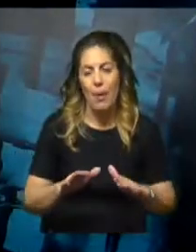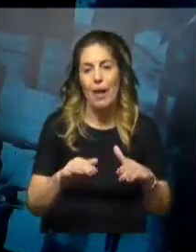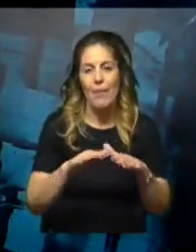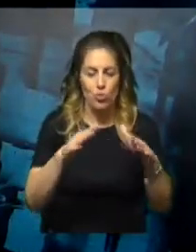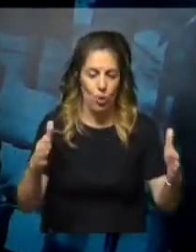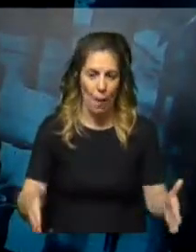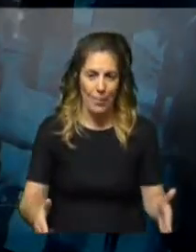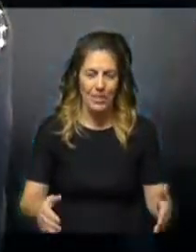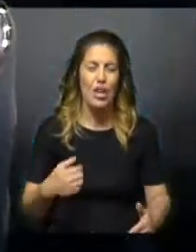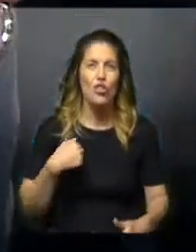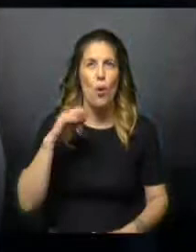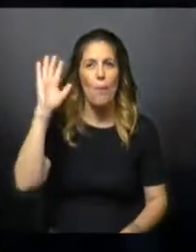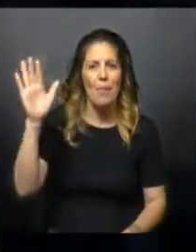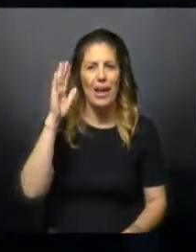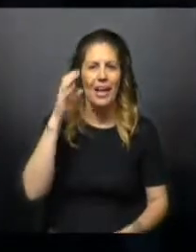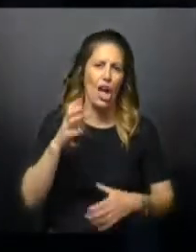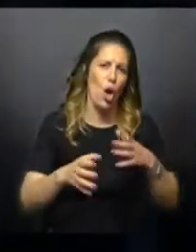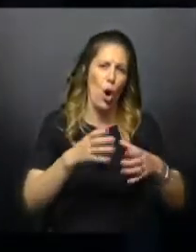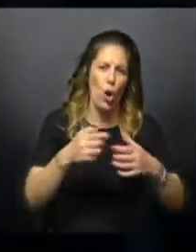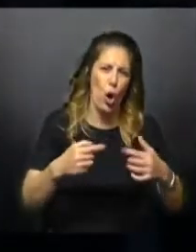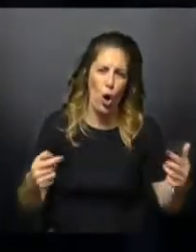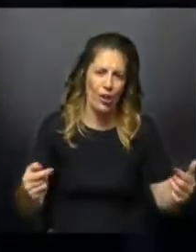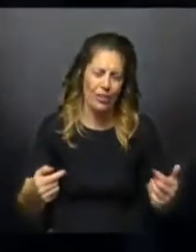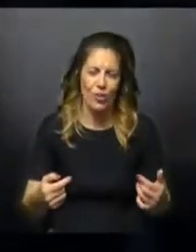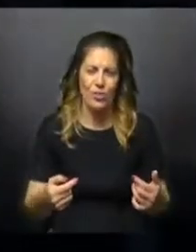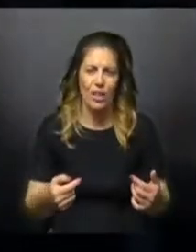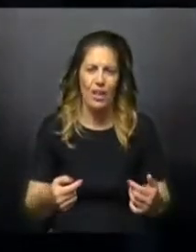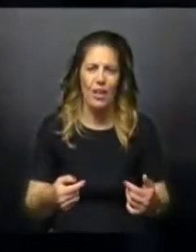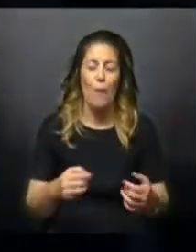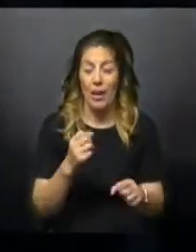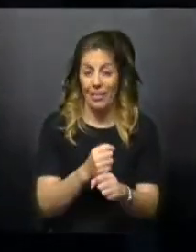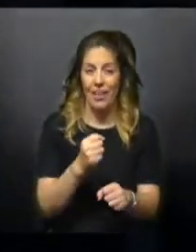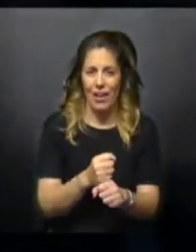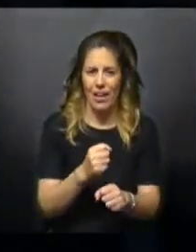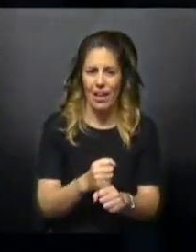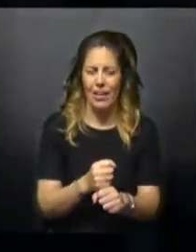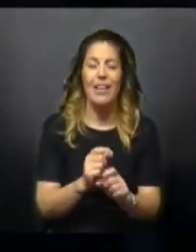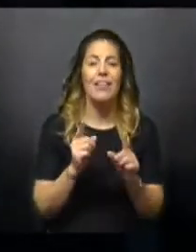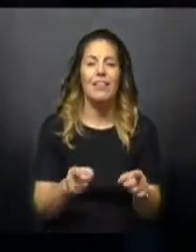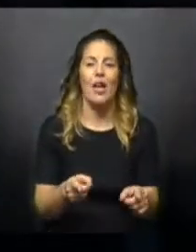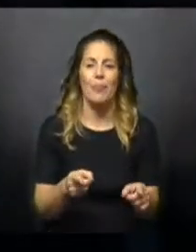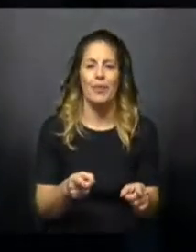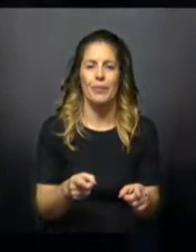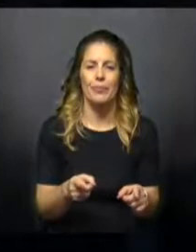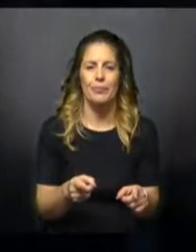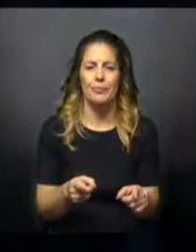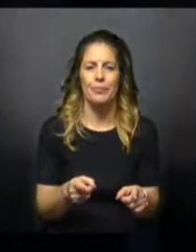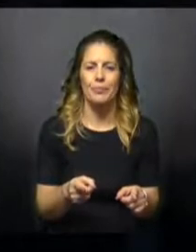no sé yo ya me imaginé hay colores témperalápices y también este